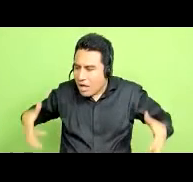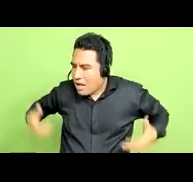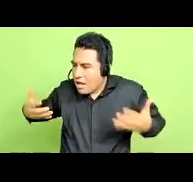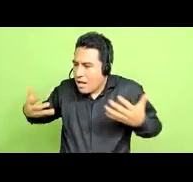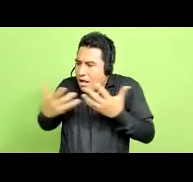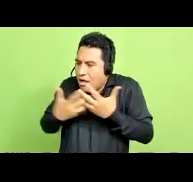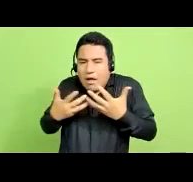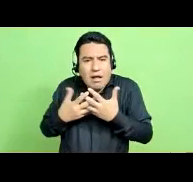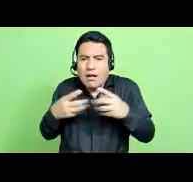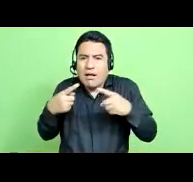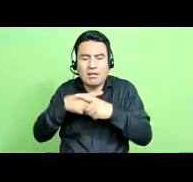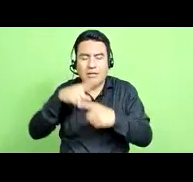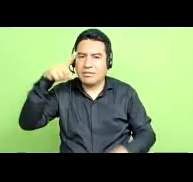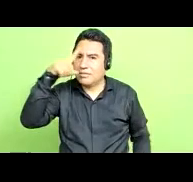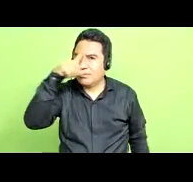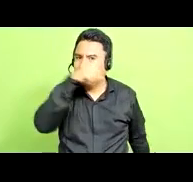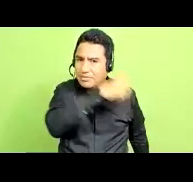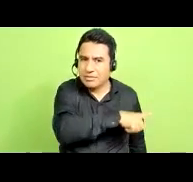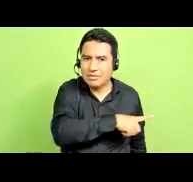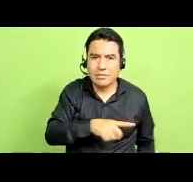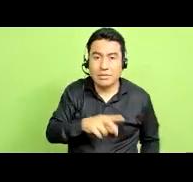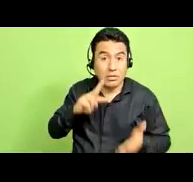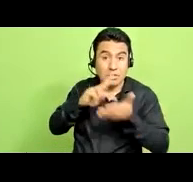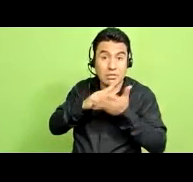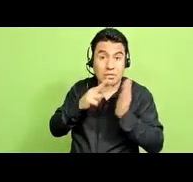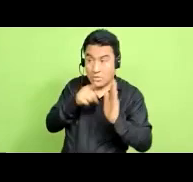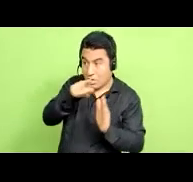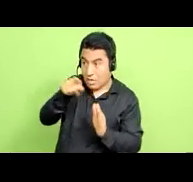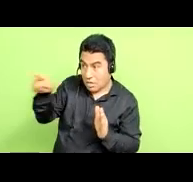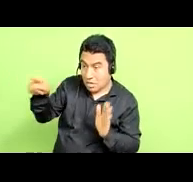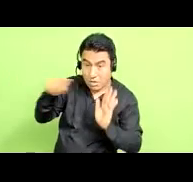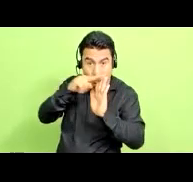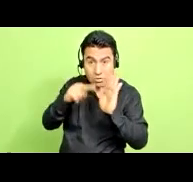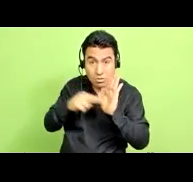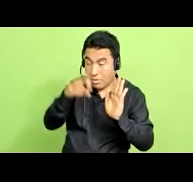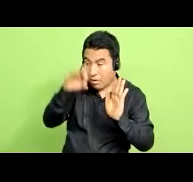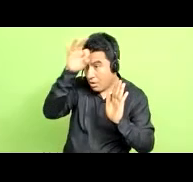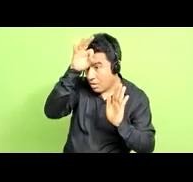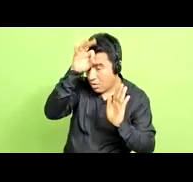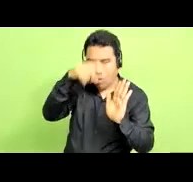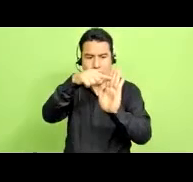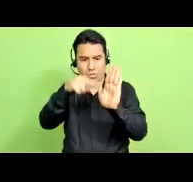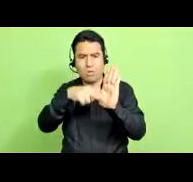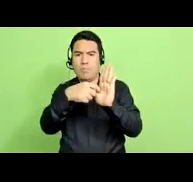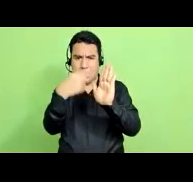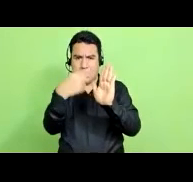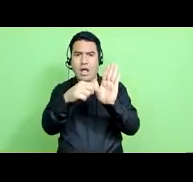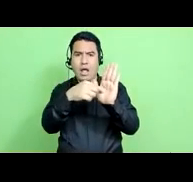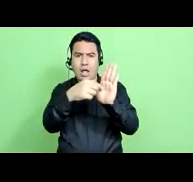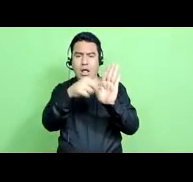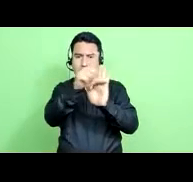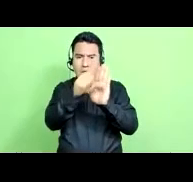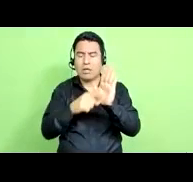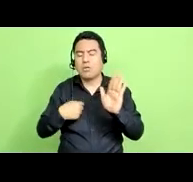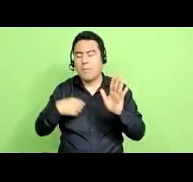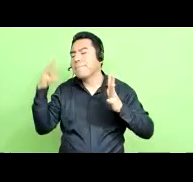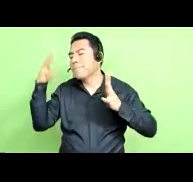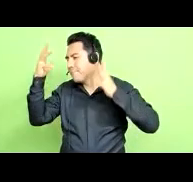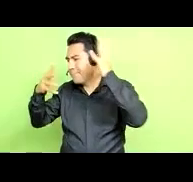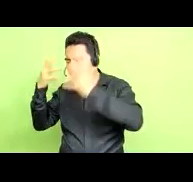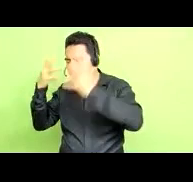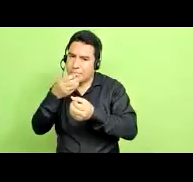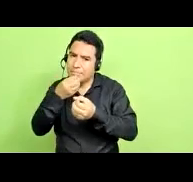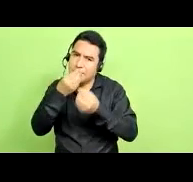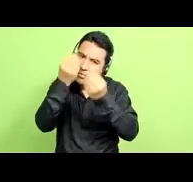situación no quiere decir que no existan ahora esta es mi preocupación diría más que